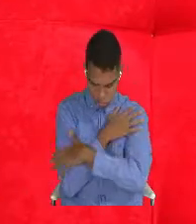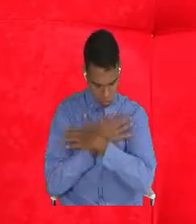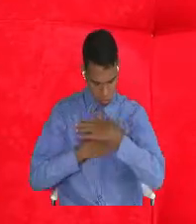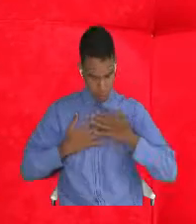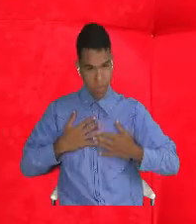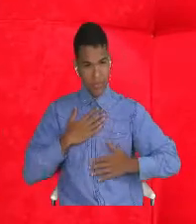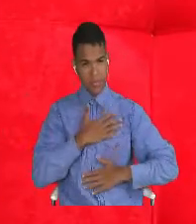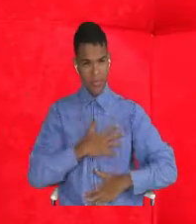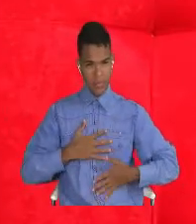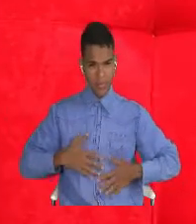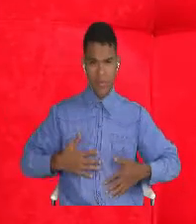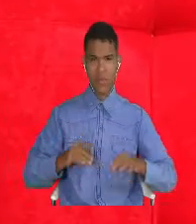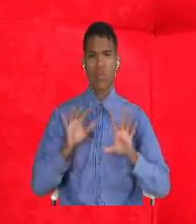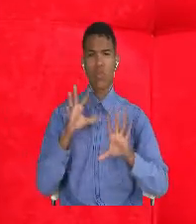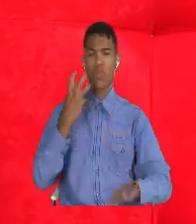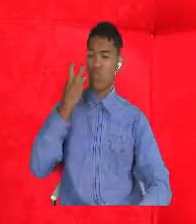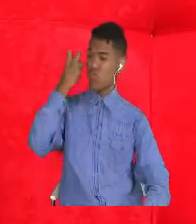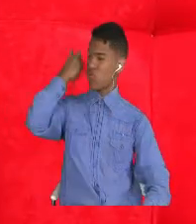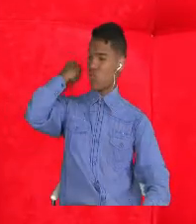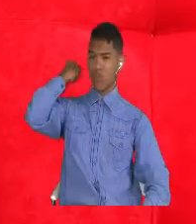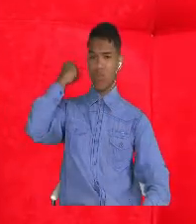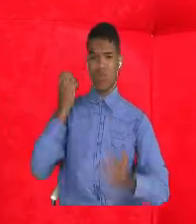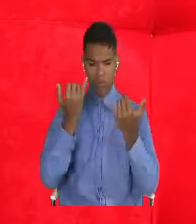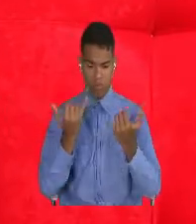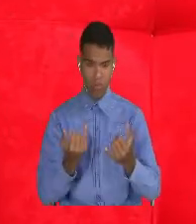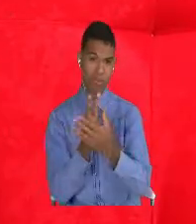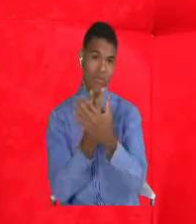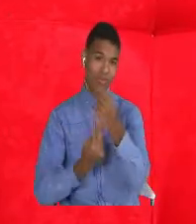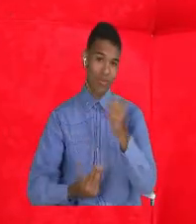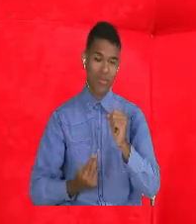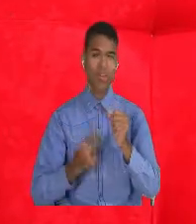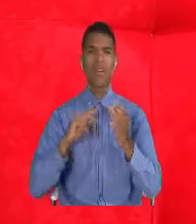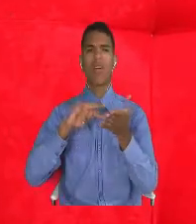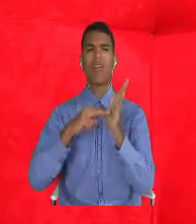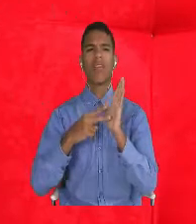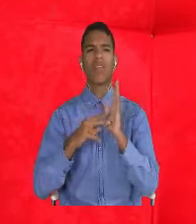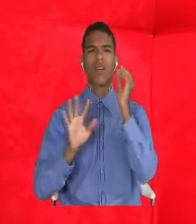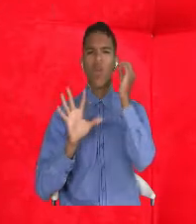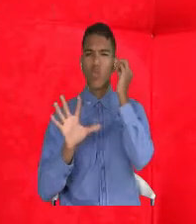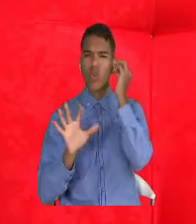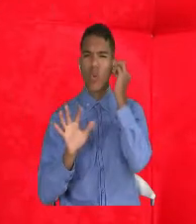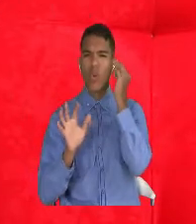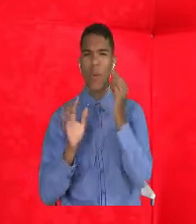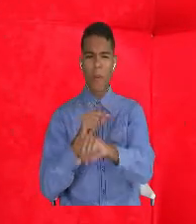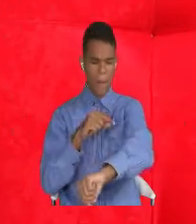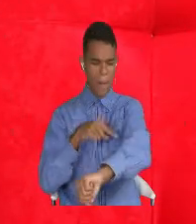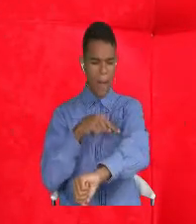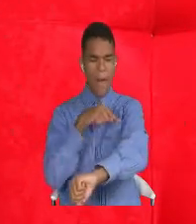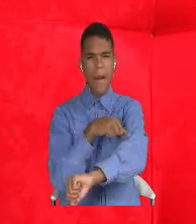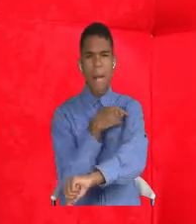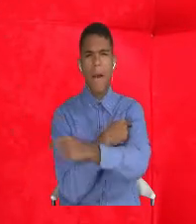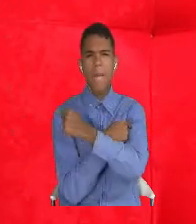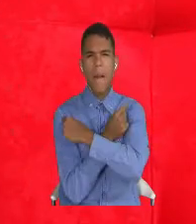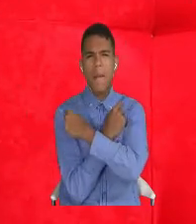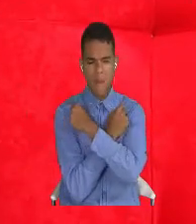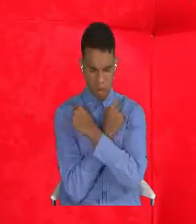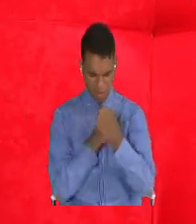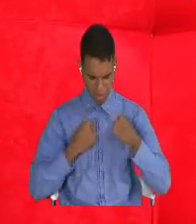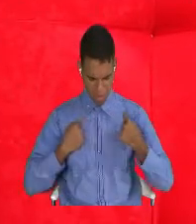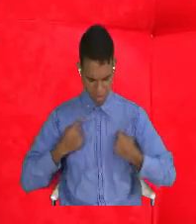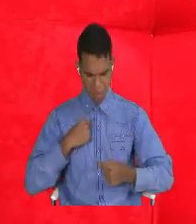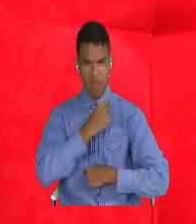naranja es antigua y nueva, que es que ya se va convirtiendo como en bastantes huecos y ya se ve la zona